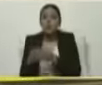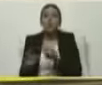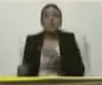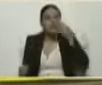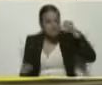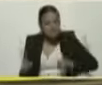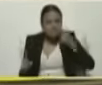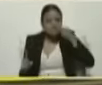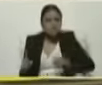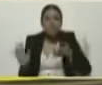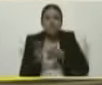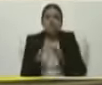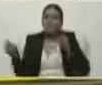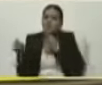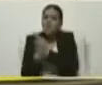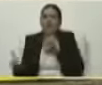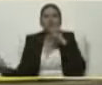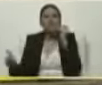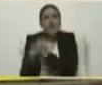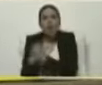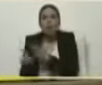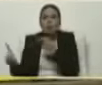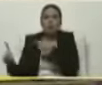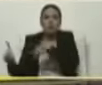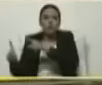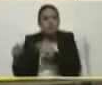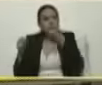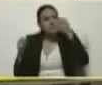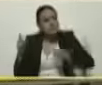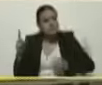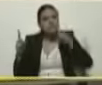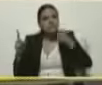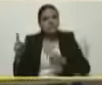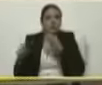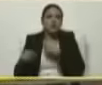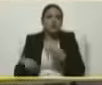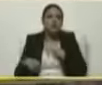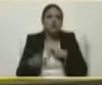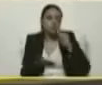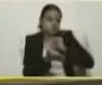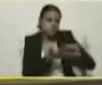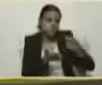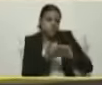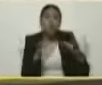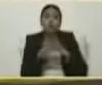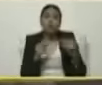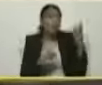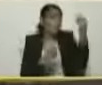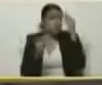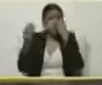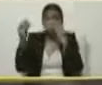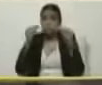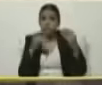violencia, en el odio, en la intolerancia. Yo he tomado nota de todo lo que ustedes dijeron.